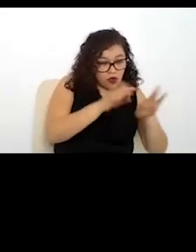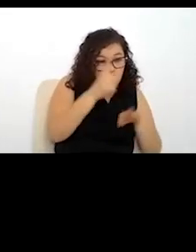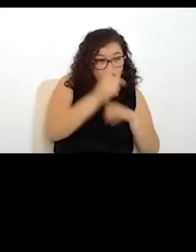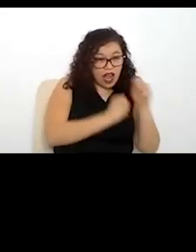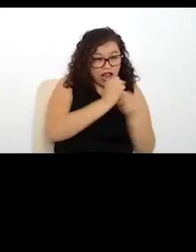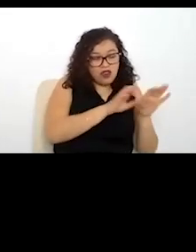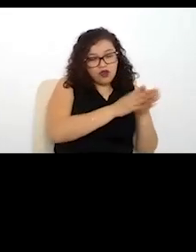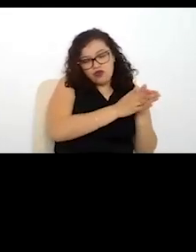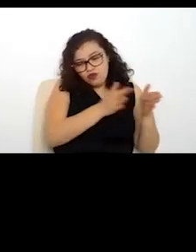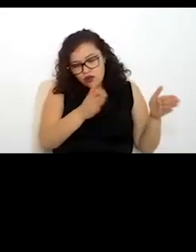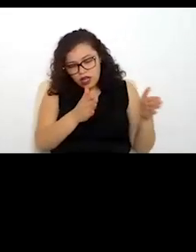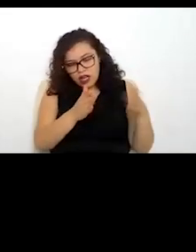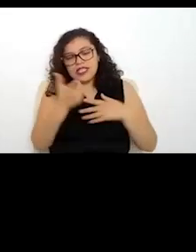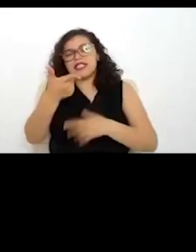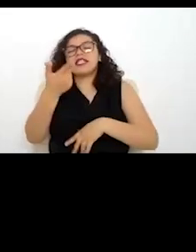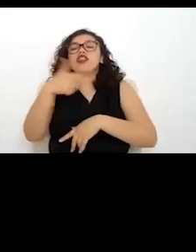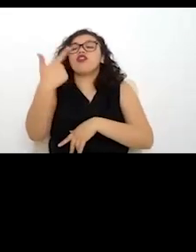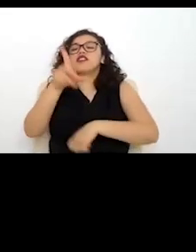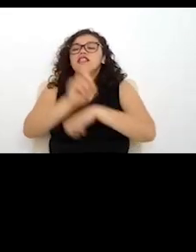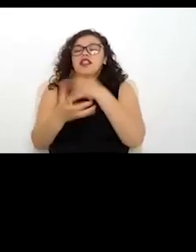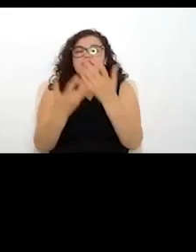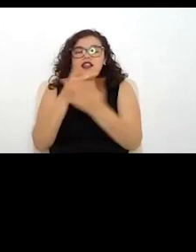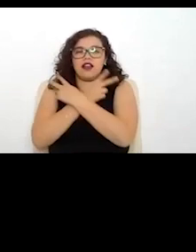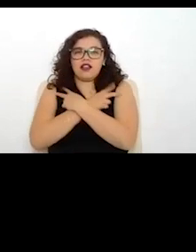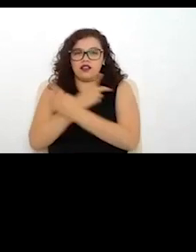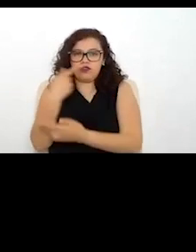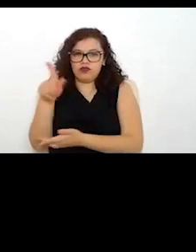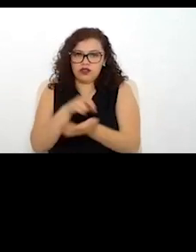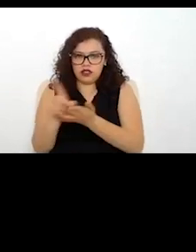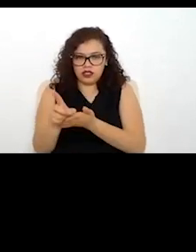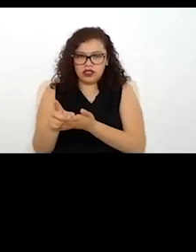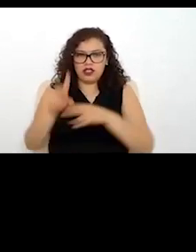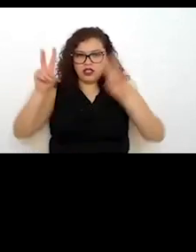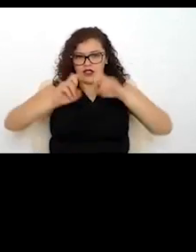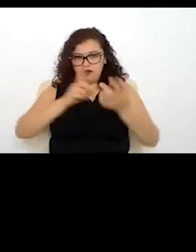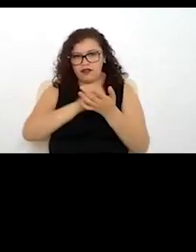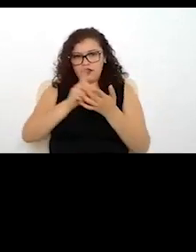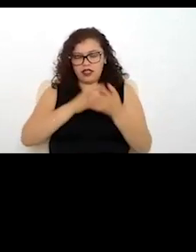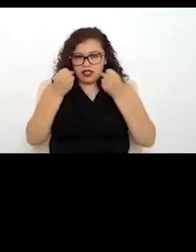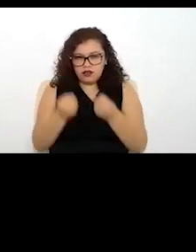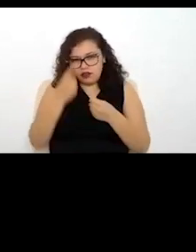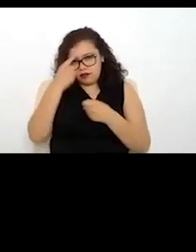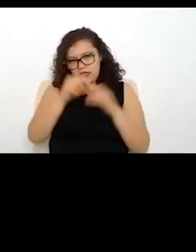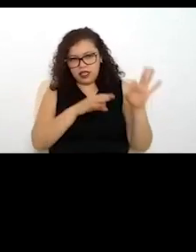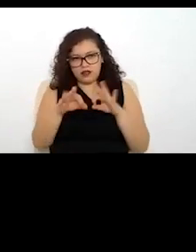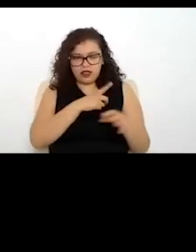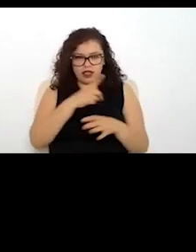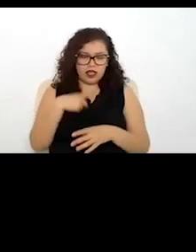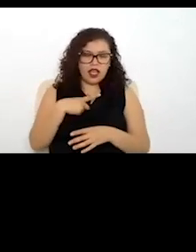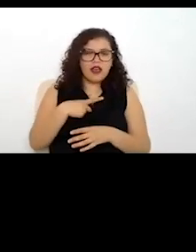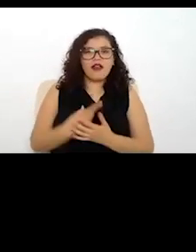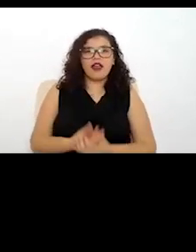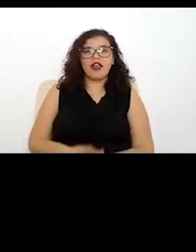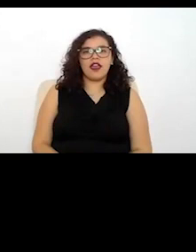patrón. En materia de seguridad e higiene, es importante que se tenga un lugar seguro para trabajar, que no se esté